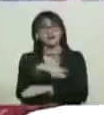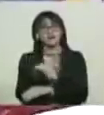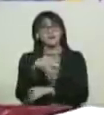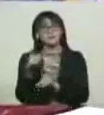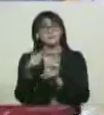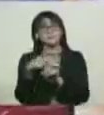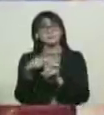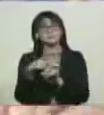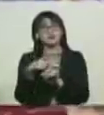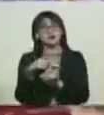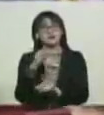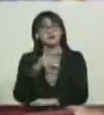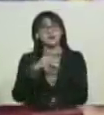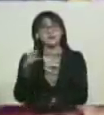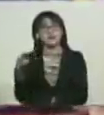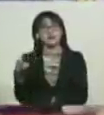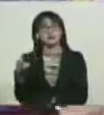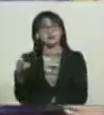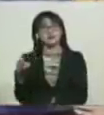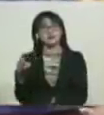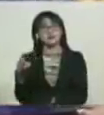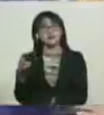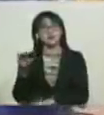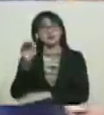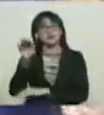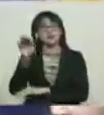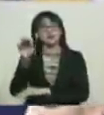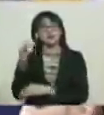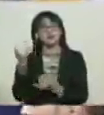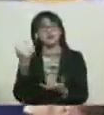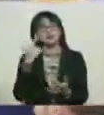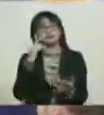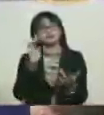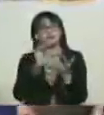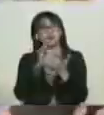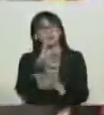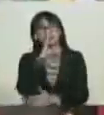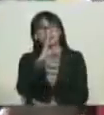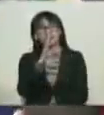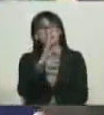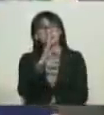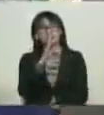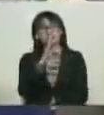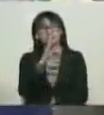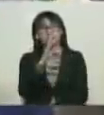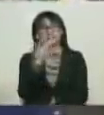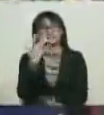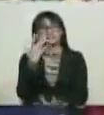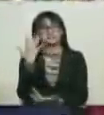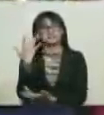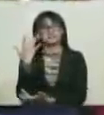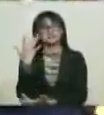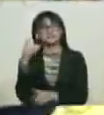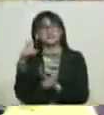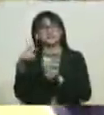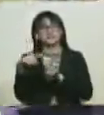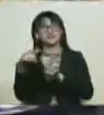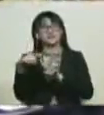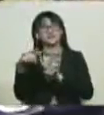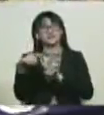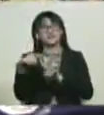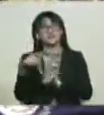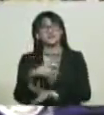principal de Propatria. Es la caravana del futuro que ustedes están viendo en vivo y directo a través de nuestras pantallas.